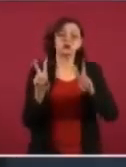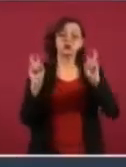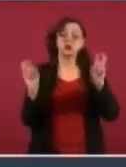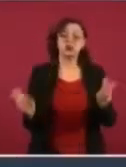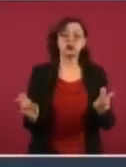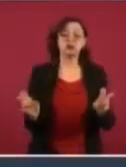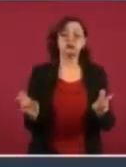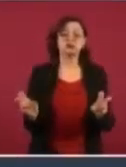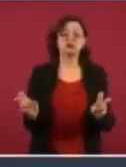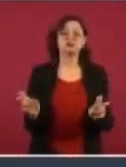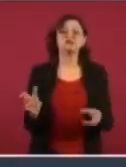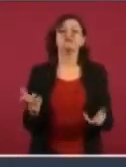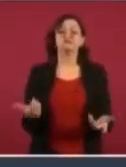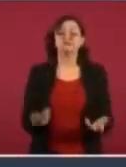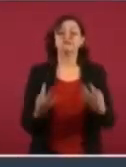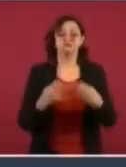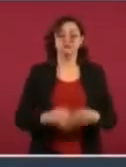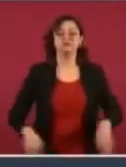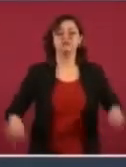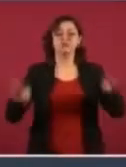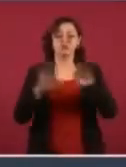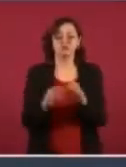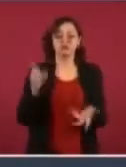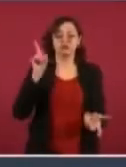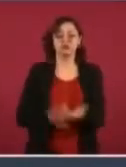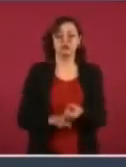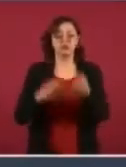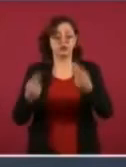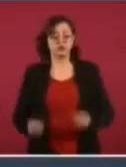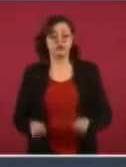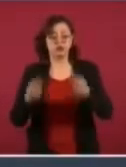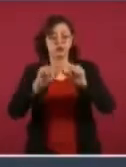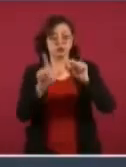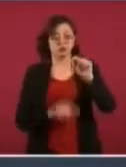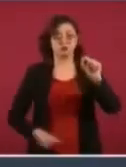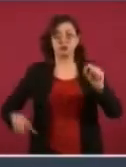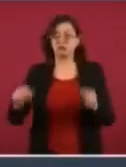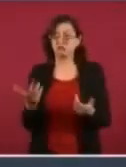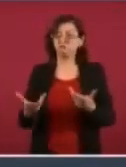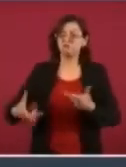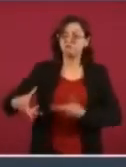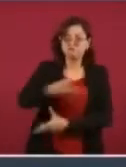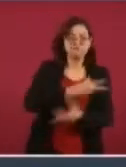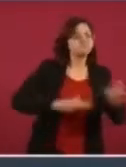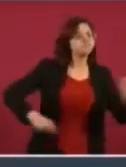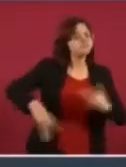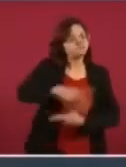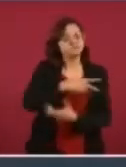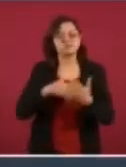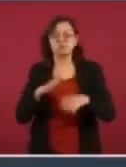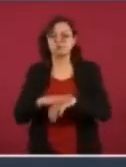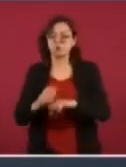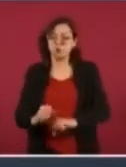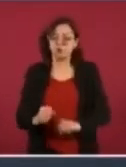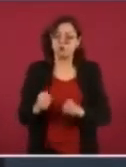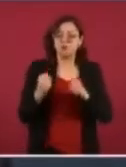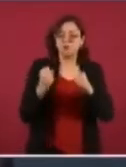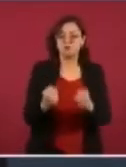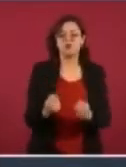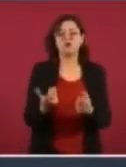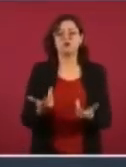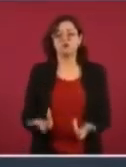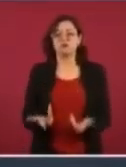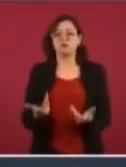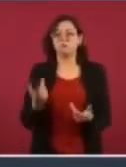Buscamos fortalecer el mercado interno mediante una política de